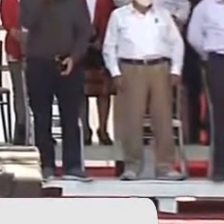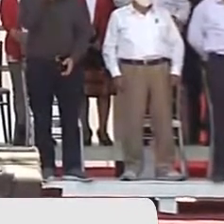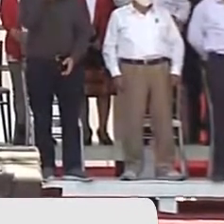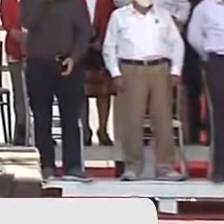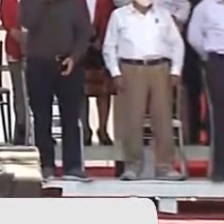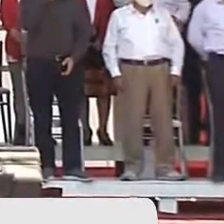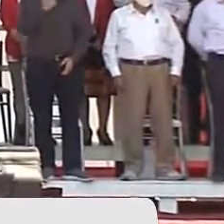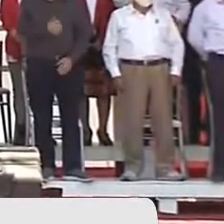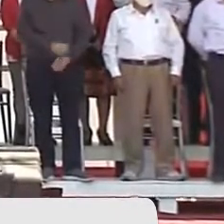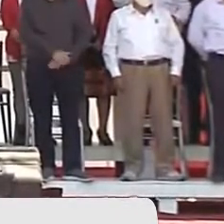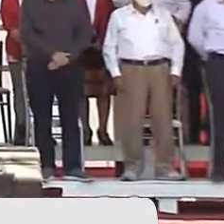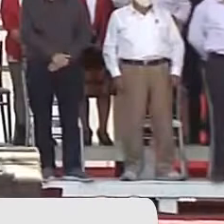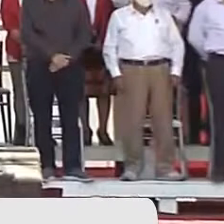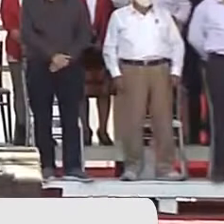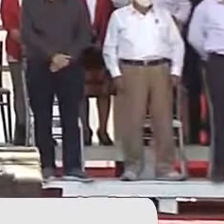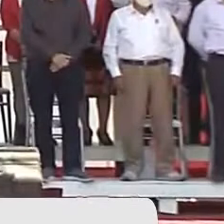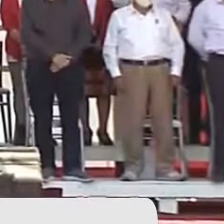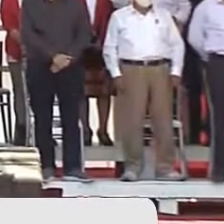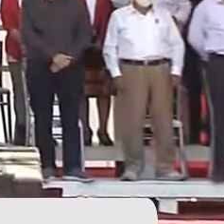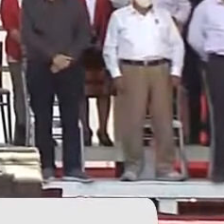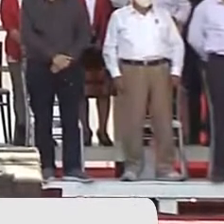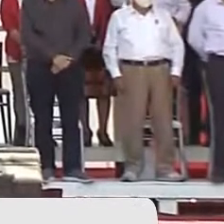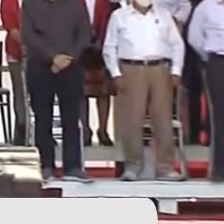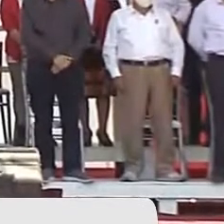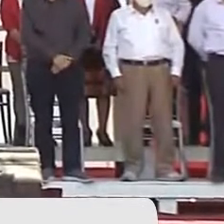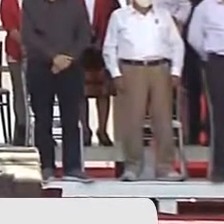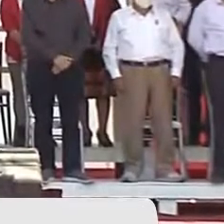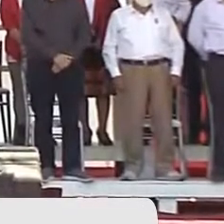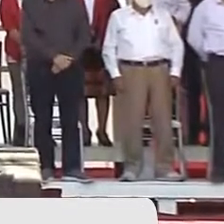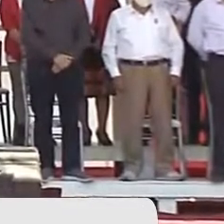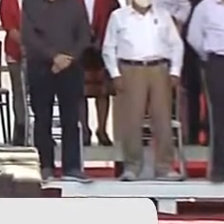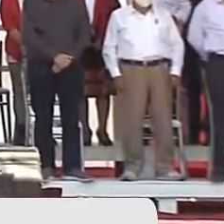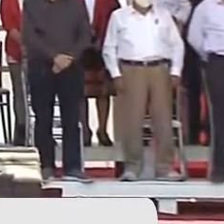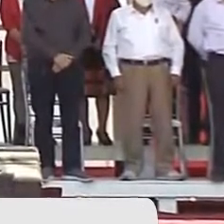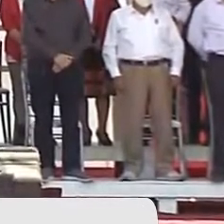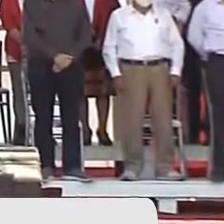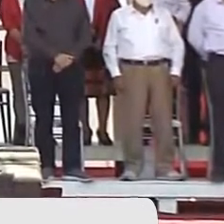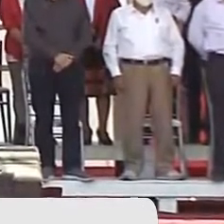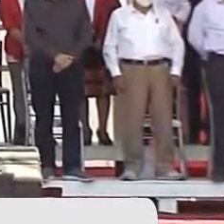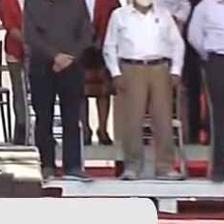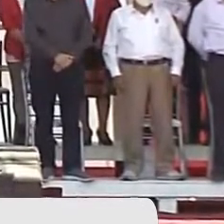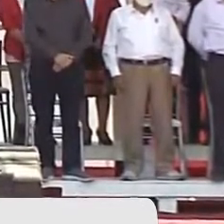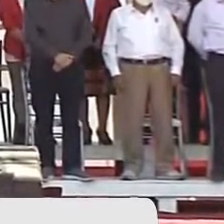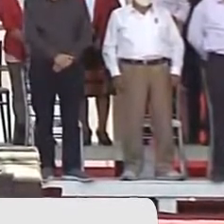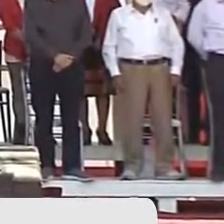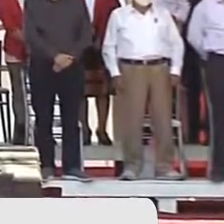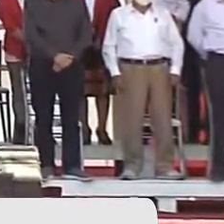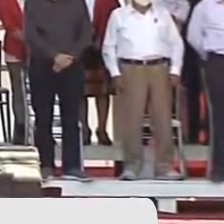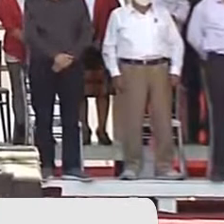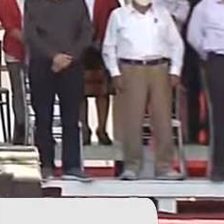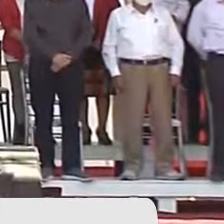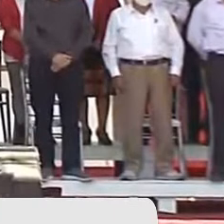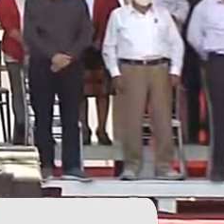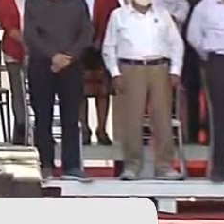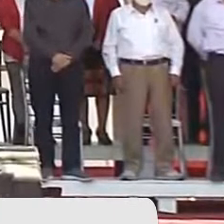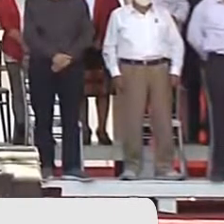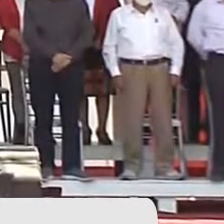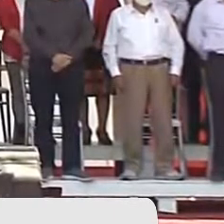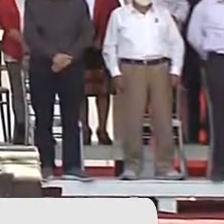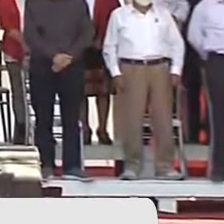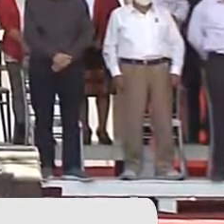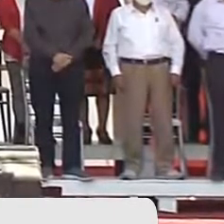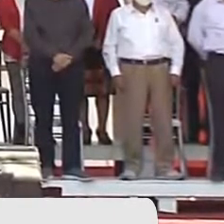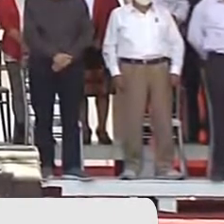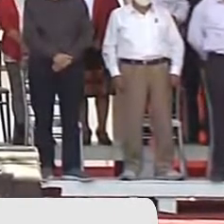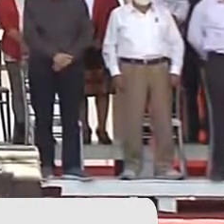dentro de este proceso de reactivación económica hago un llamado a la unidad nacional donde todos